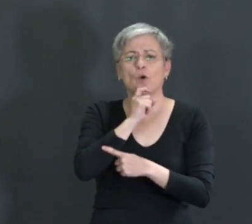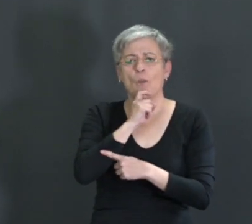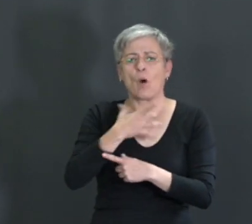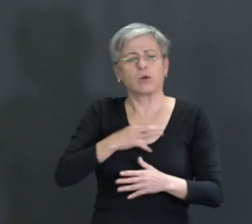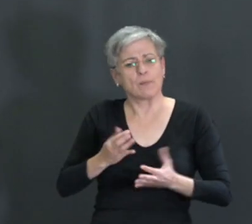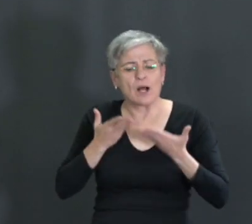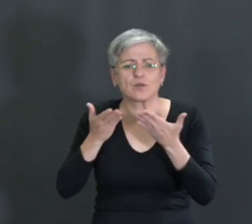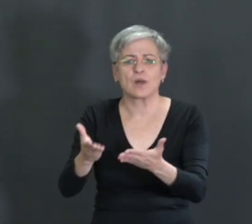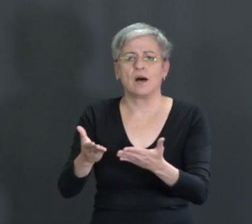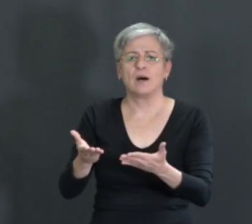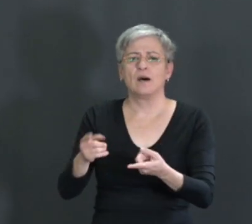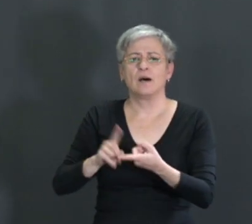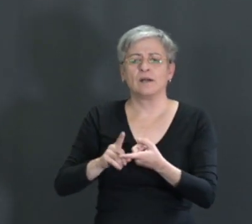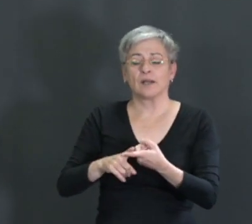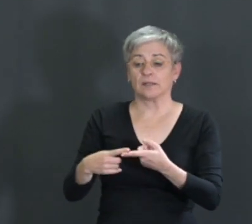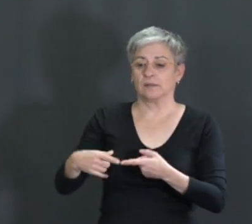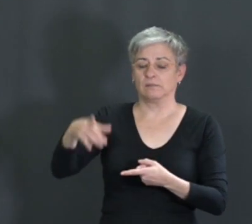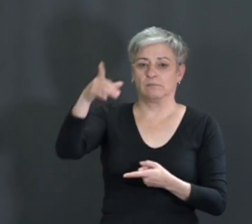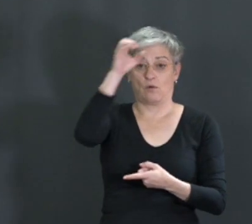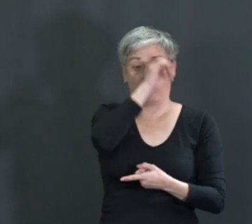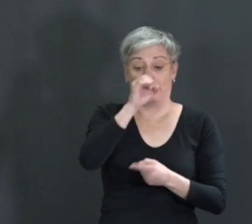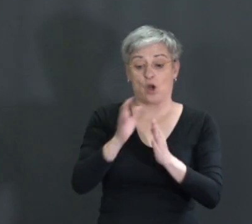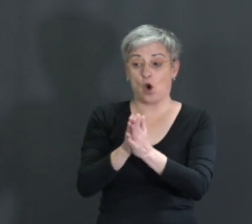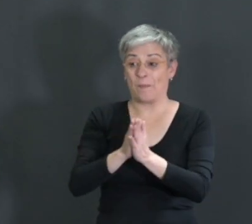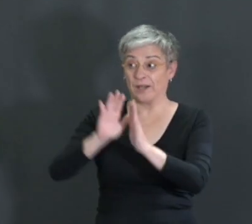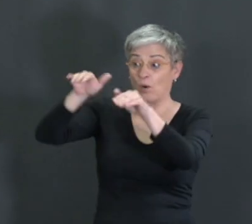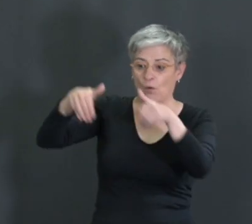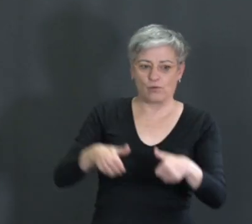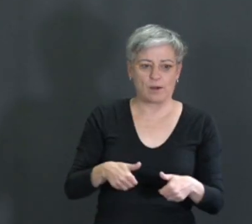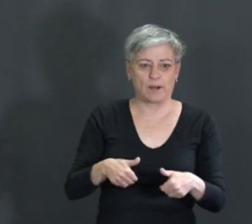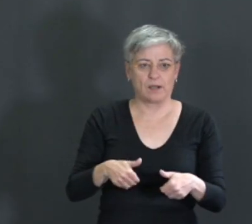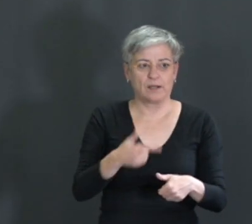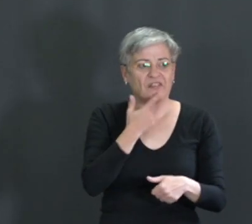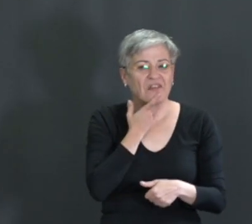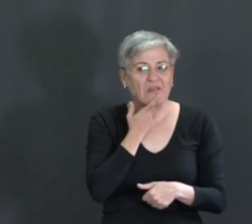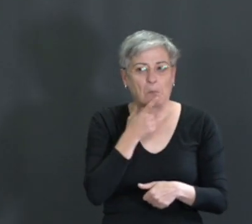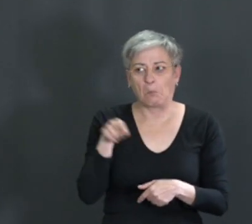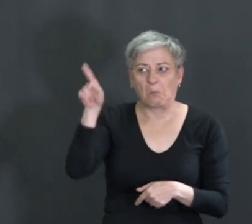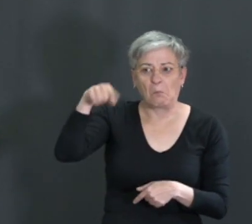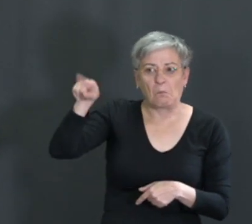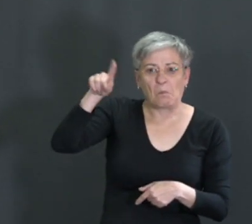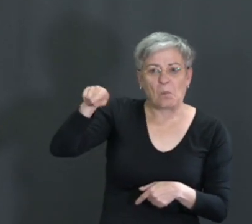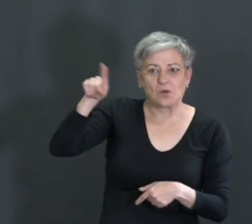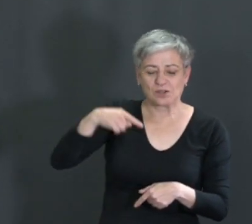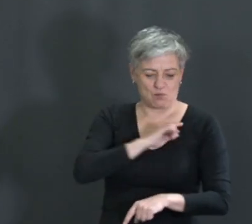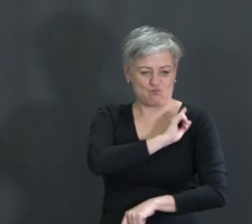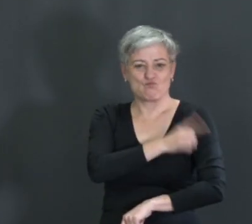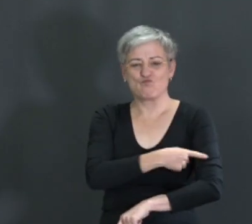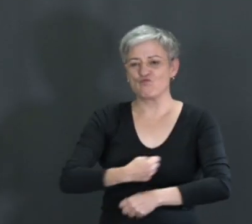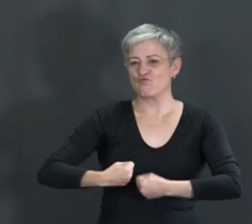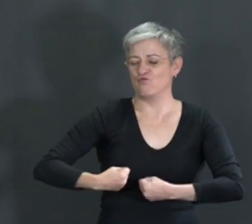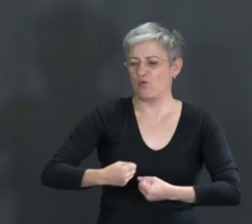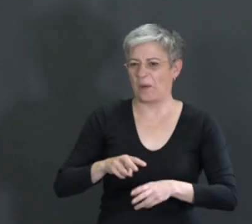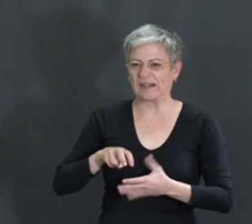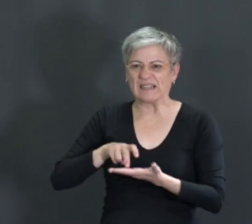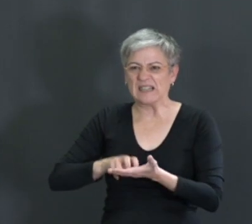asistir. Y la opinión de los compañeros a la vuelta fue, allí nadie necesitaba nada porque esos cuerpos musculosos subían